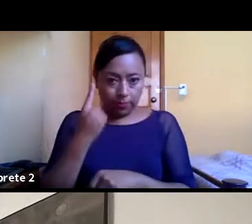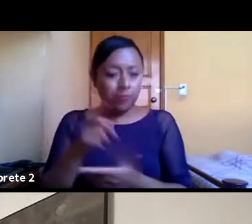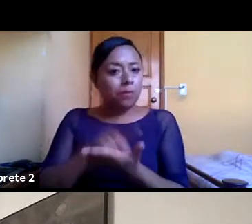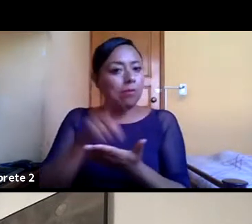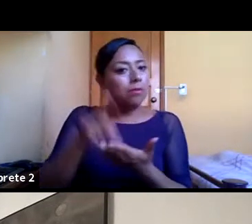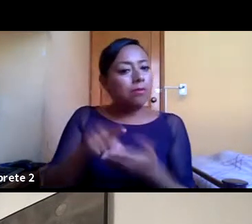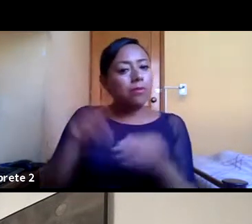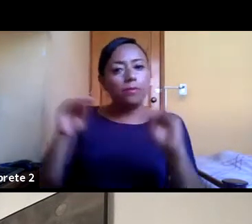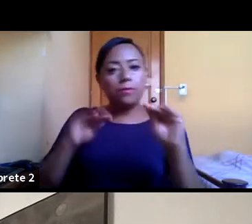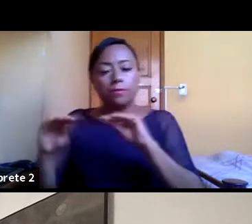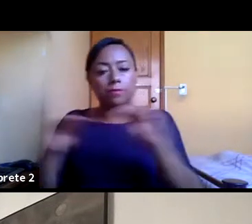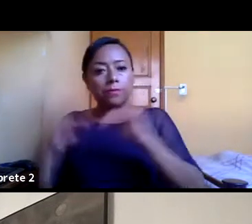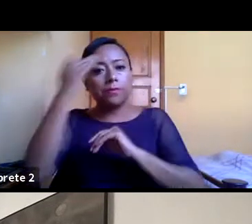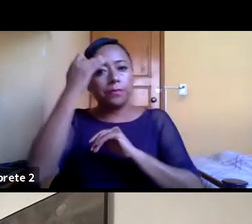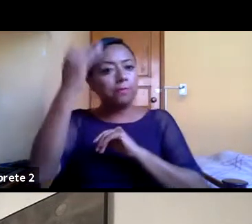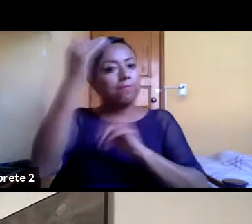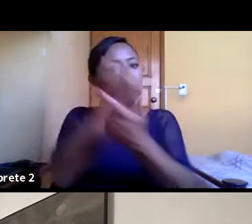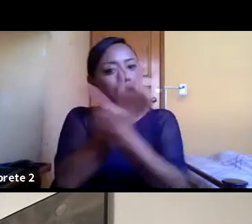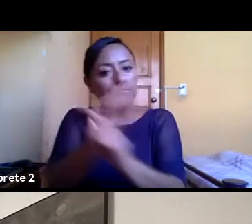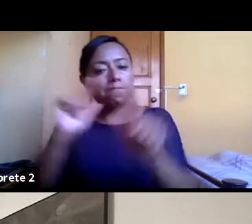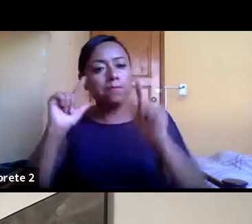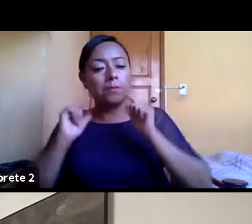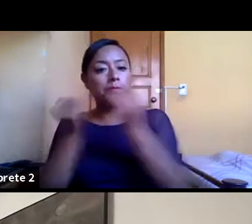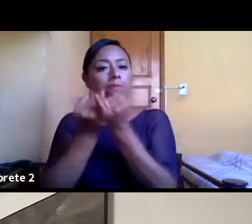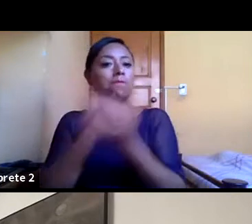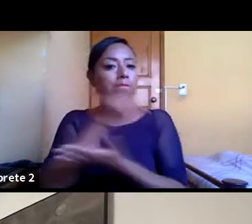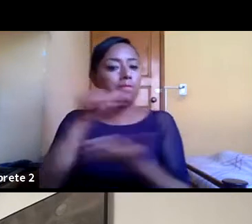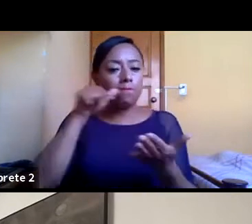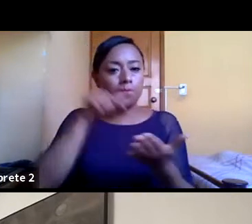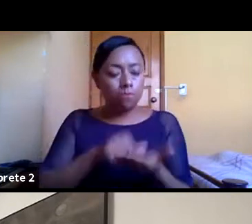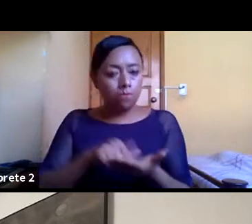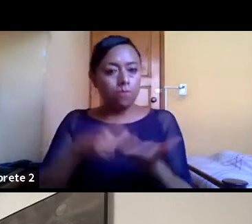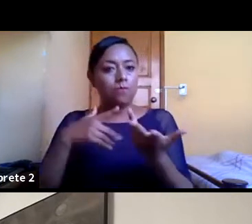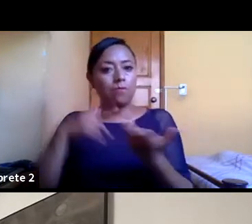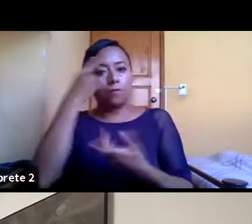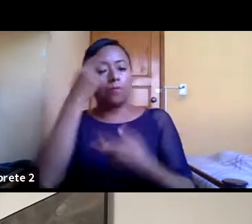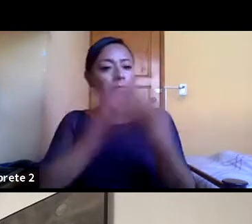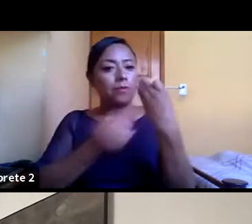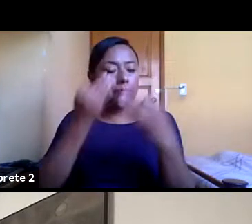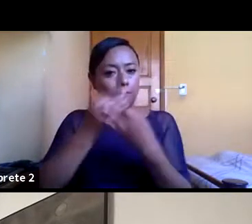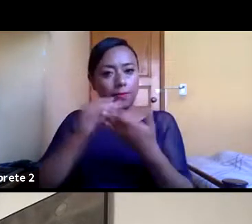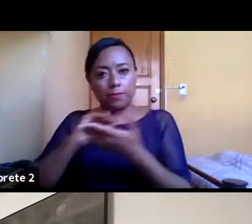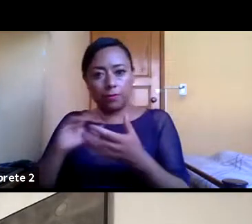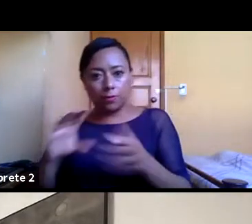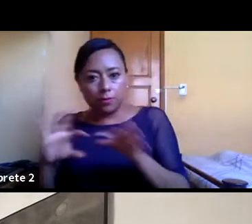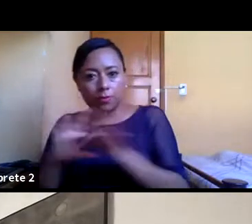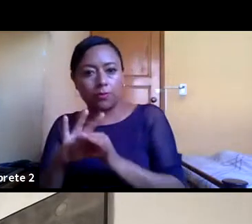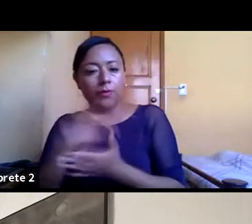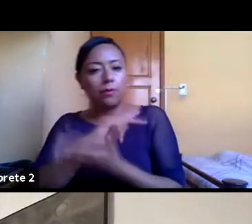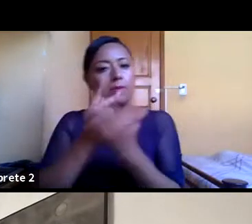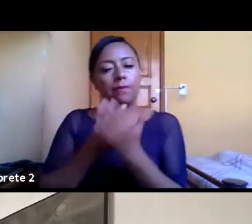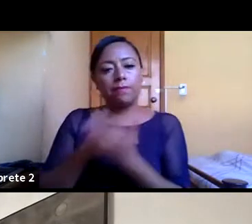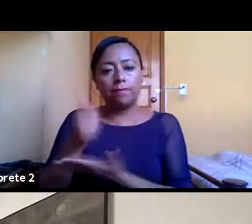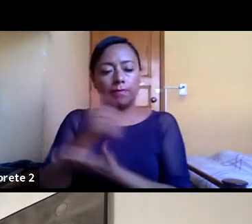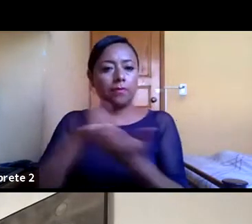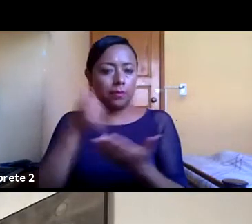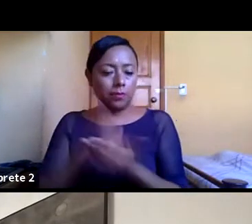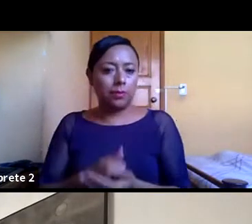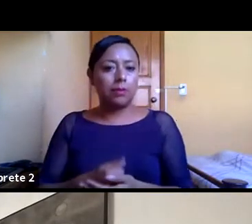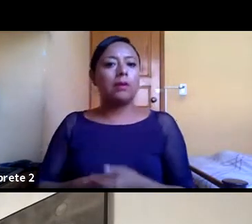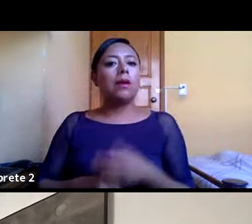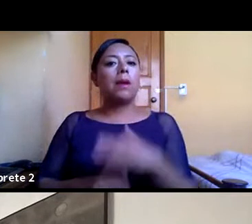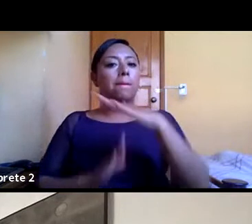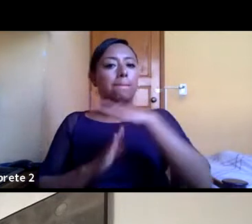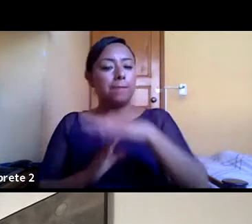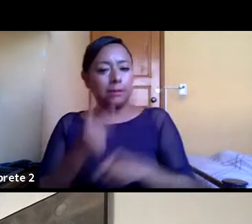libre y el espacio público en la planeación de la ciudad. En la mesa 2, el derecho a un medio ambiente sano y